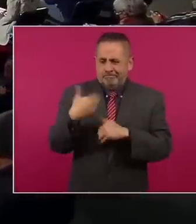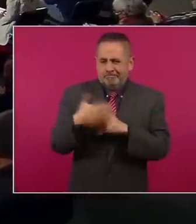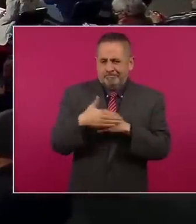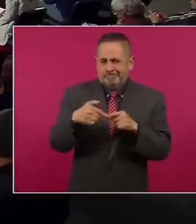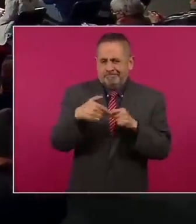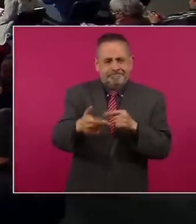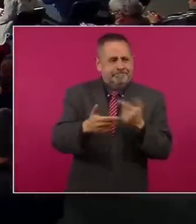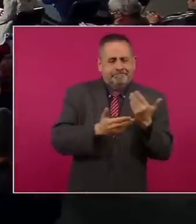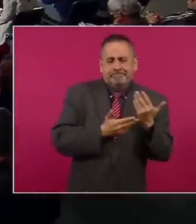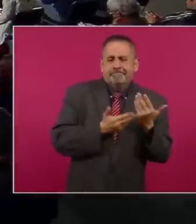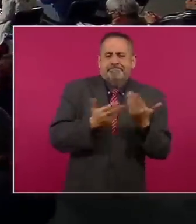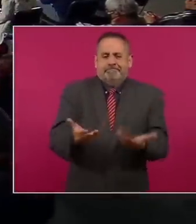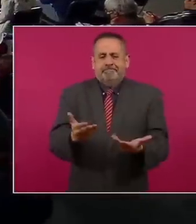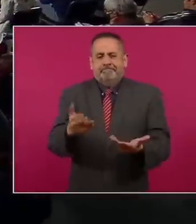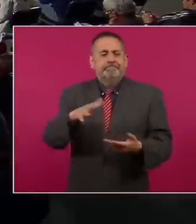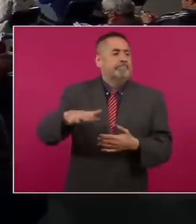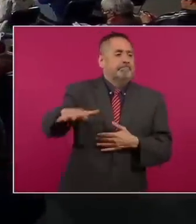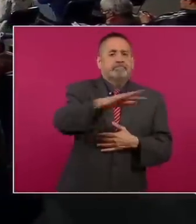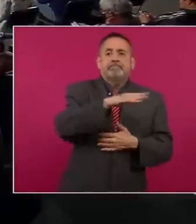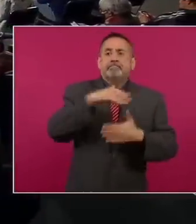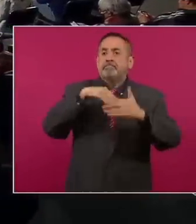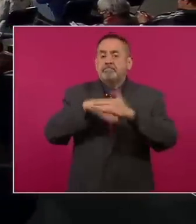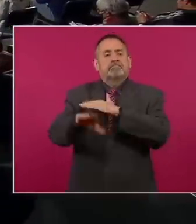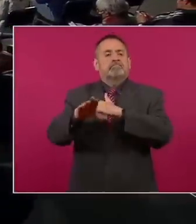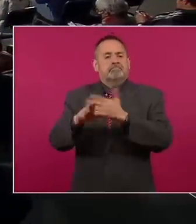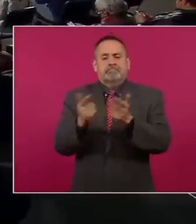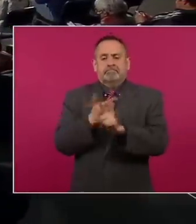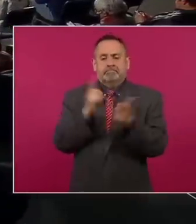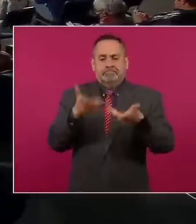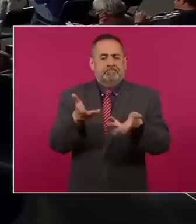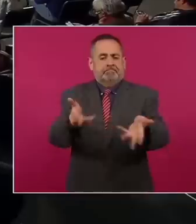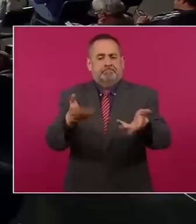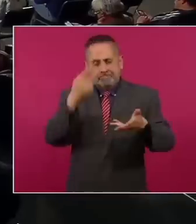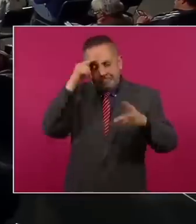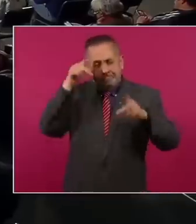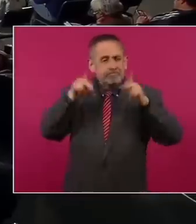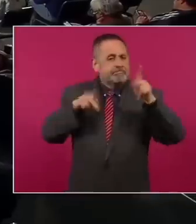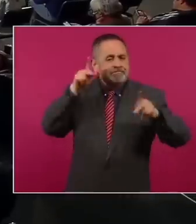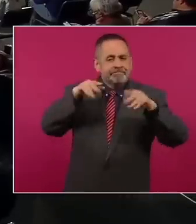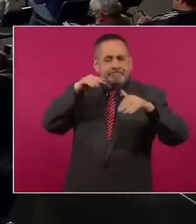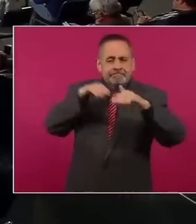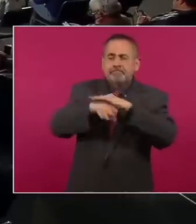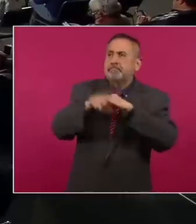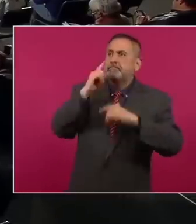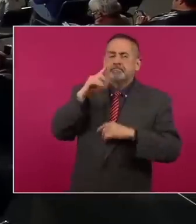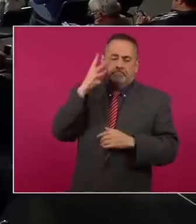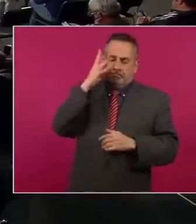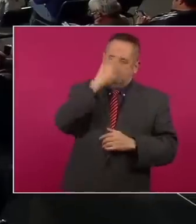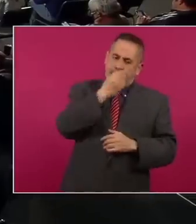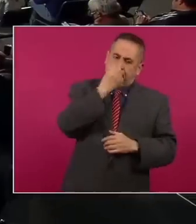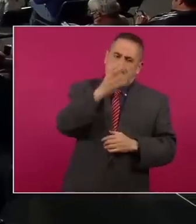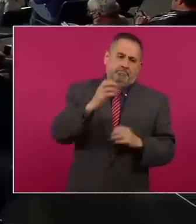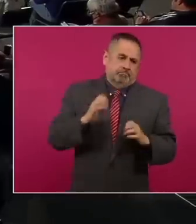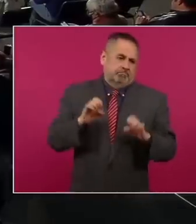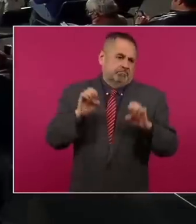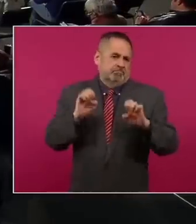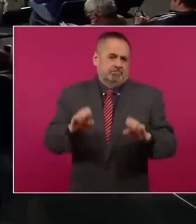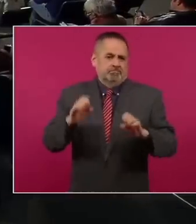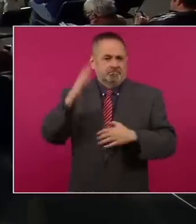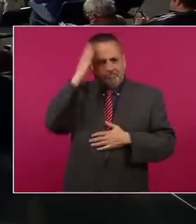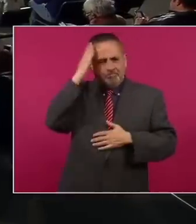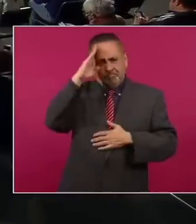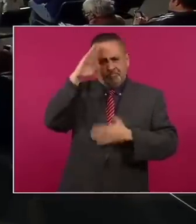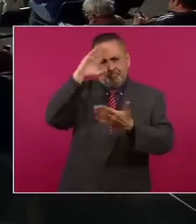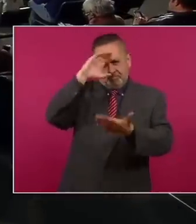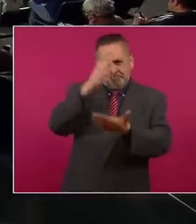la capital y a todos los visitantes que vienen a visitar este señorial monumento para